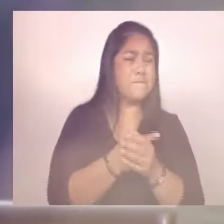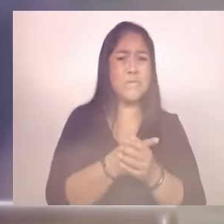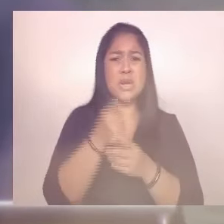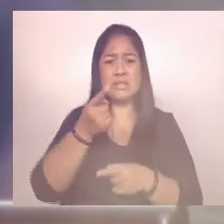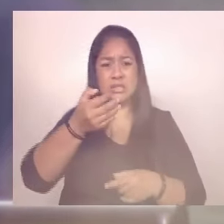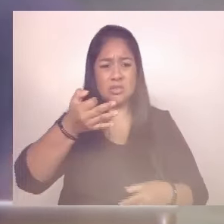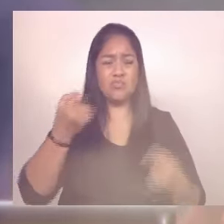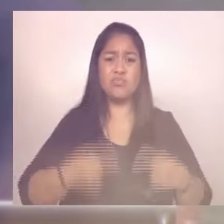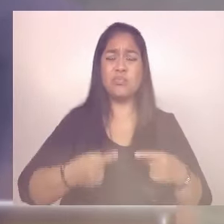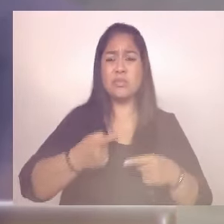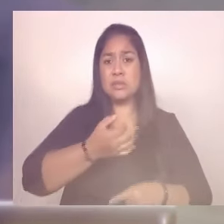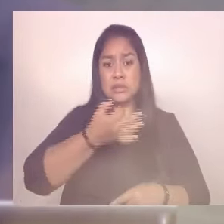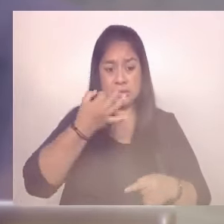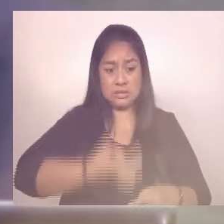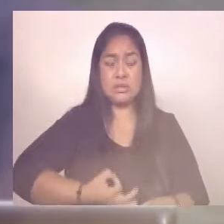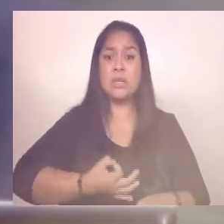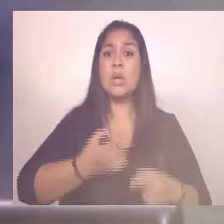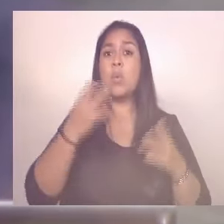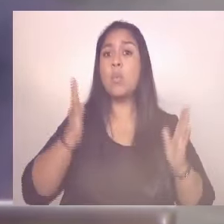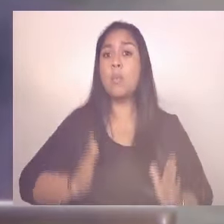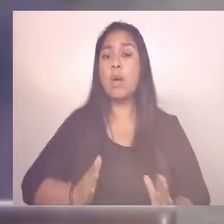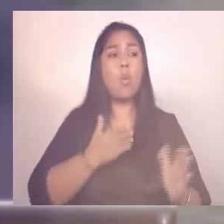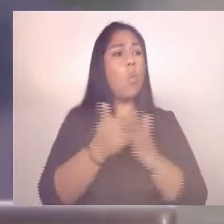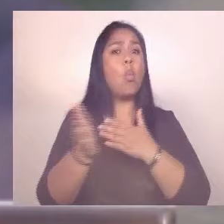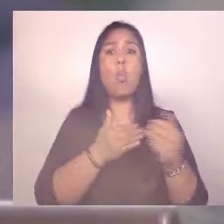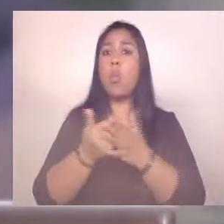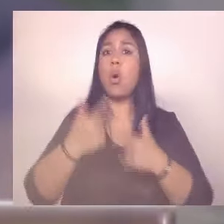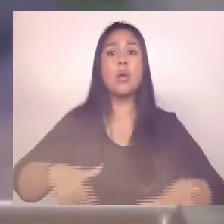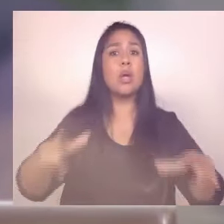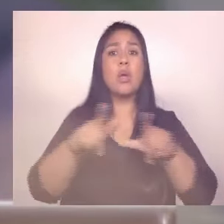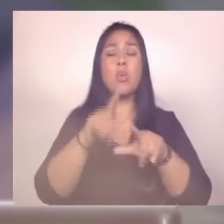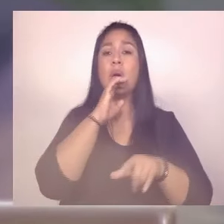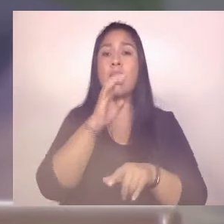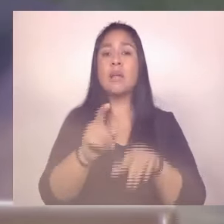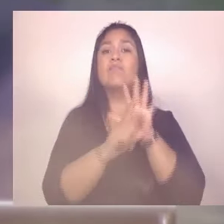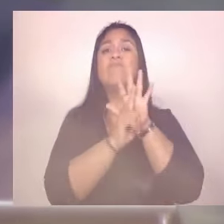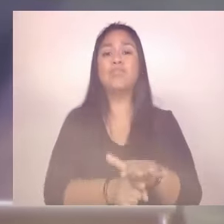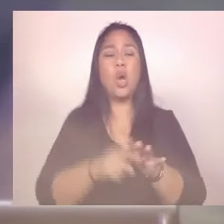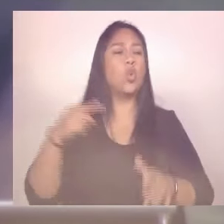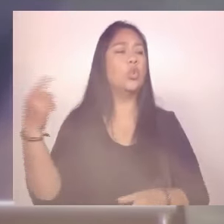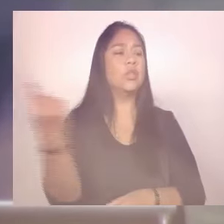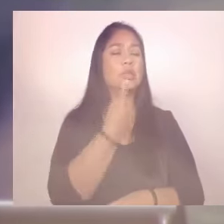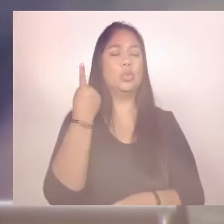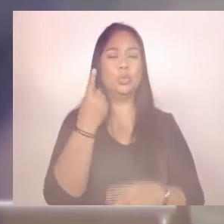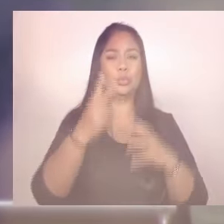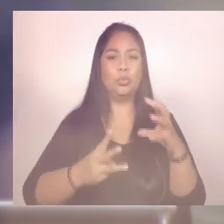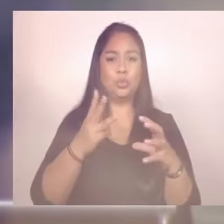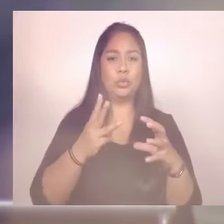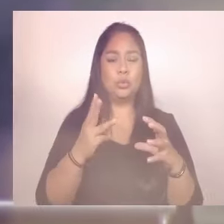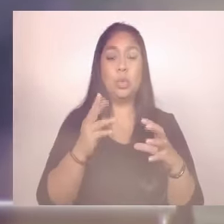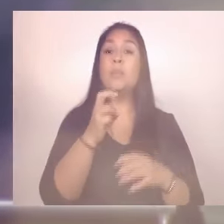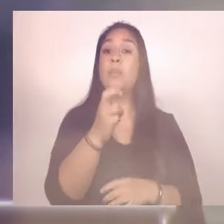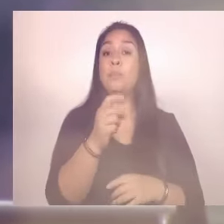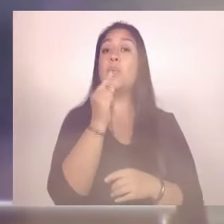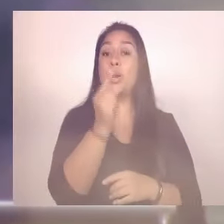contra la dignidad humana en cualquier parte del mundo es un atentado contra toda la humanidad. Por eso,